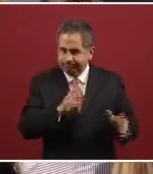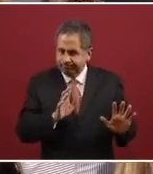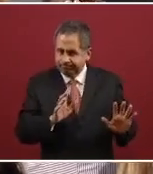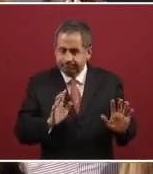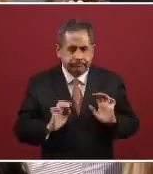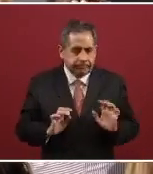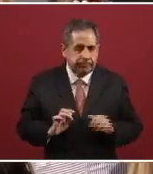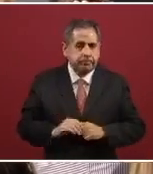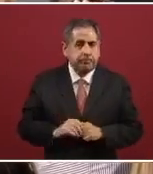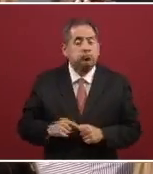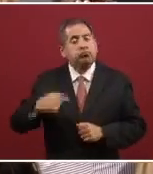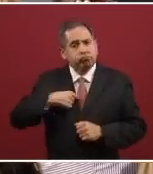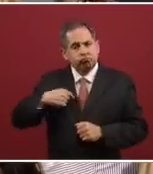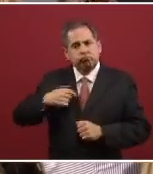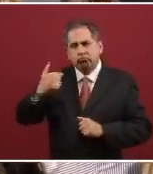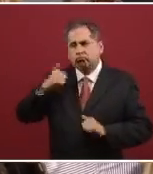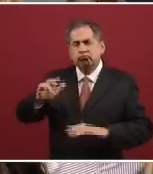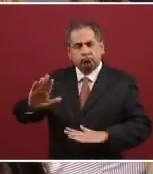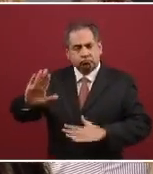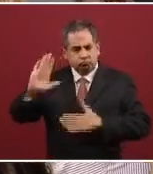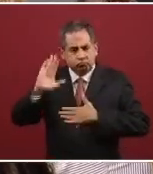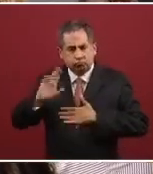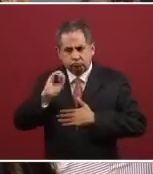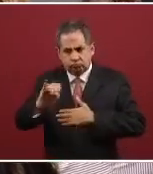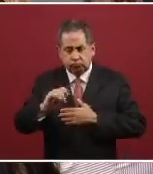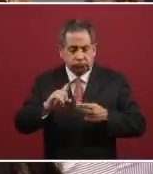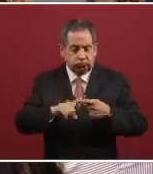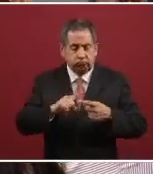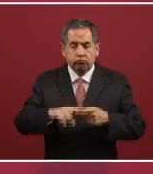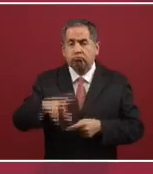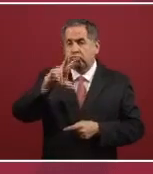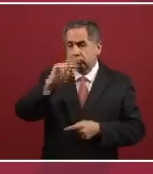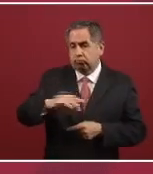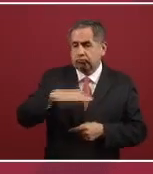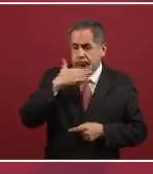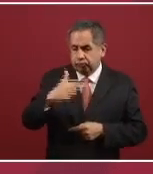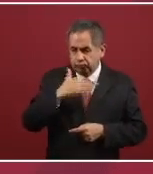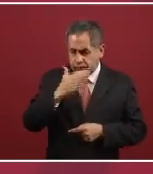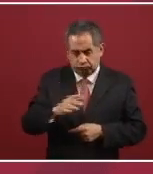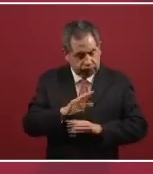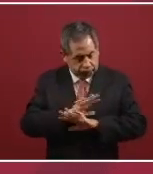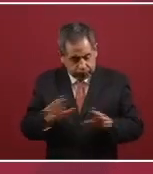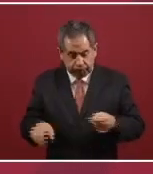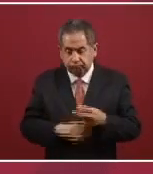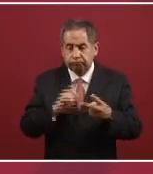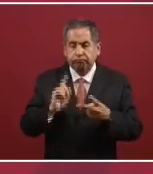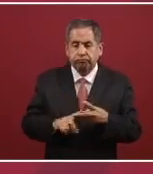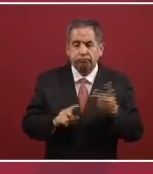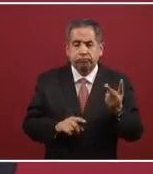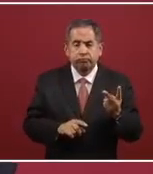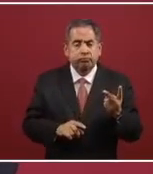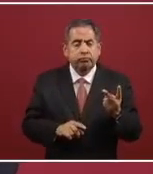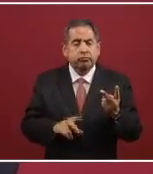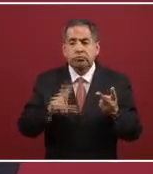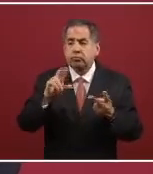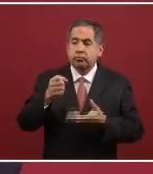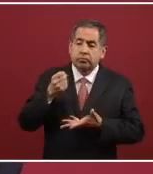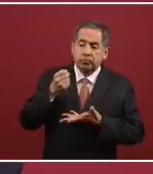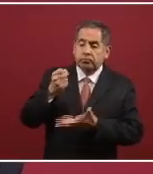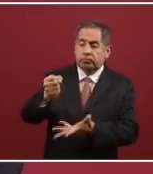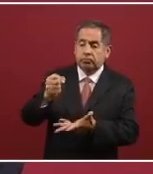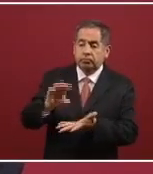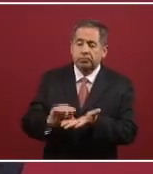el compromiso que hicimos es no al fraude, no al uso del presupuesto